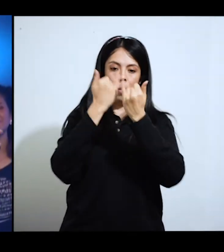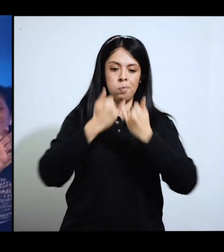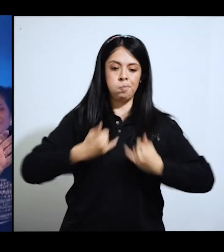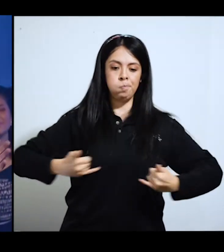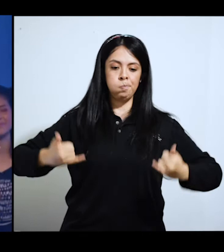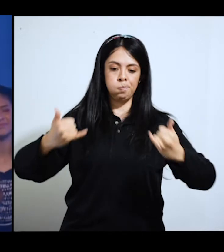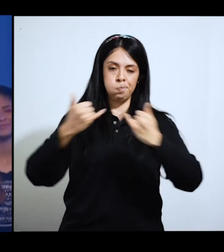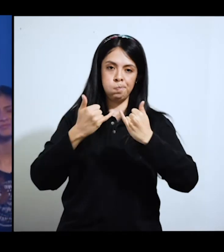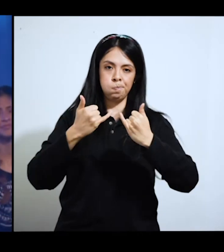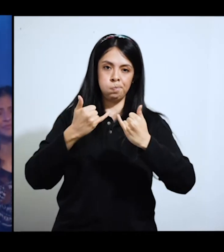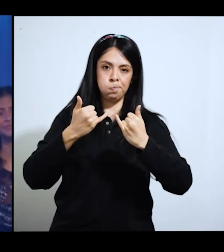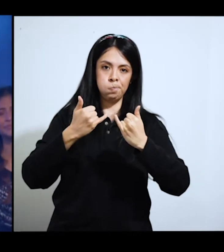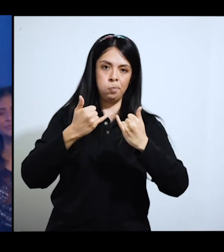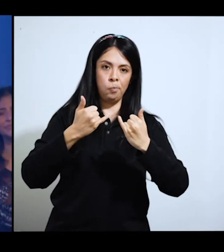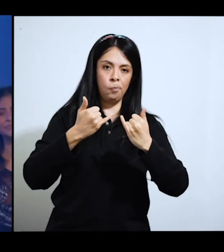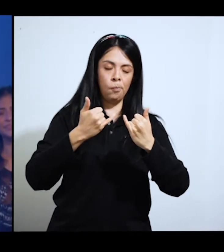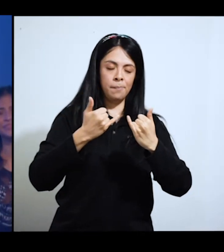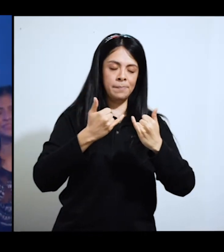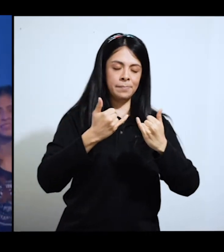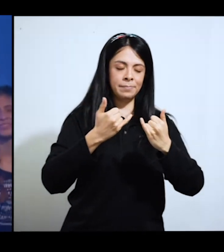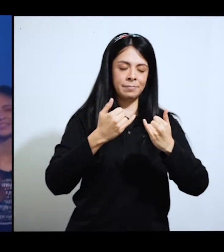gloria llena este lugar.